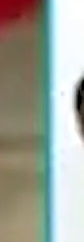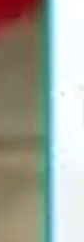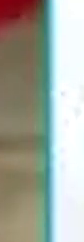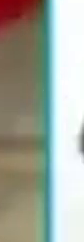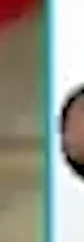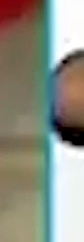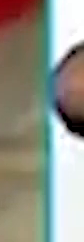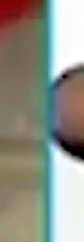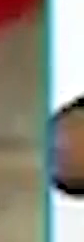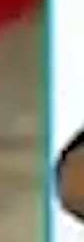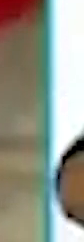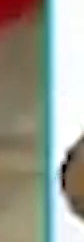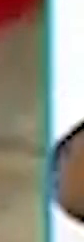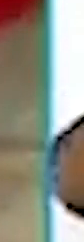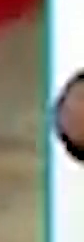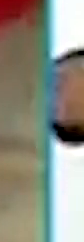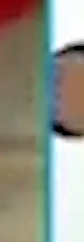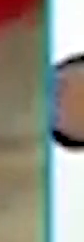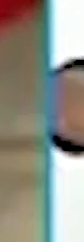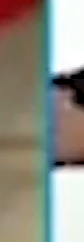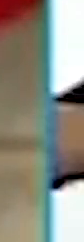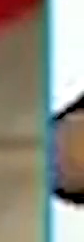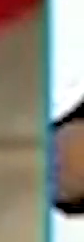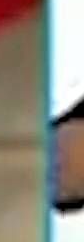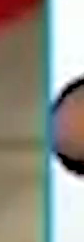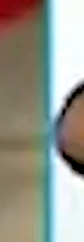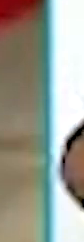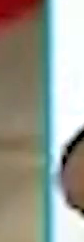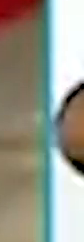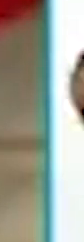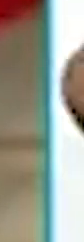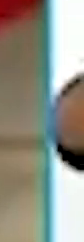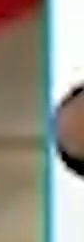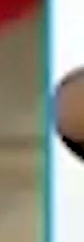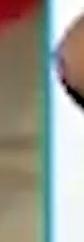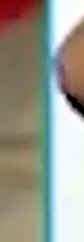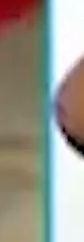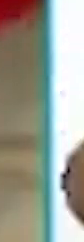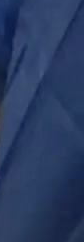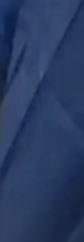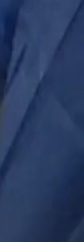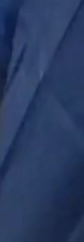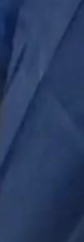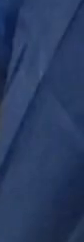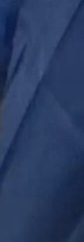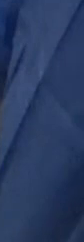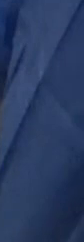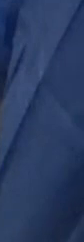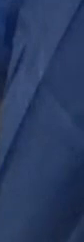y gratuita para todos los peruanos a través del sistema público